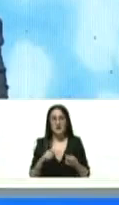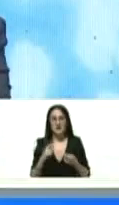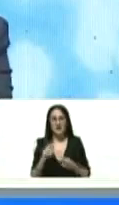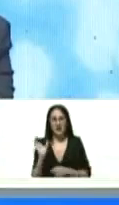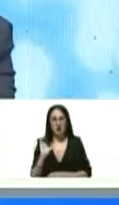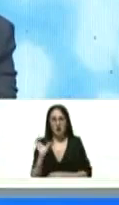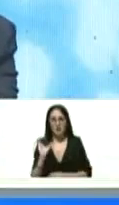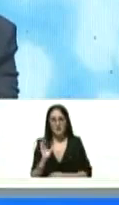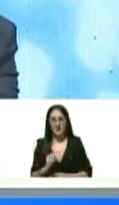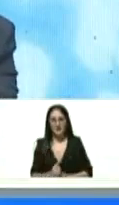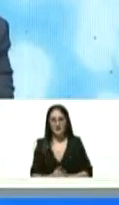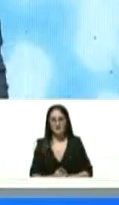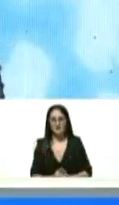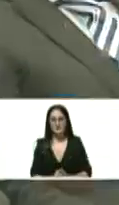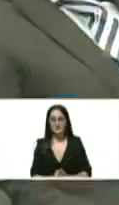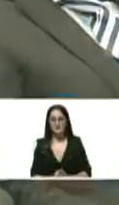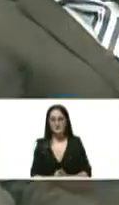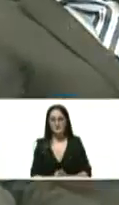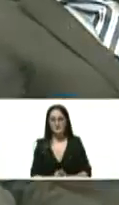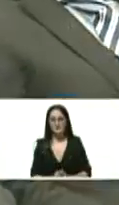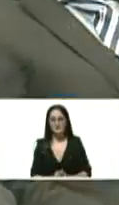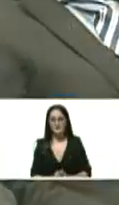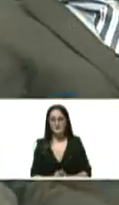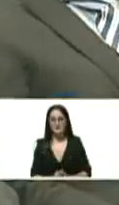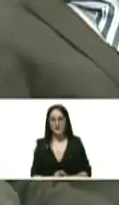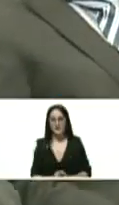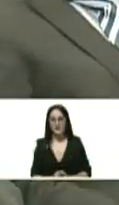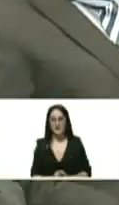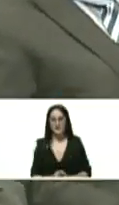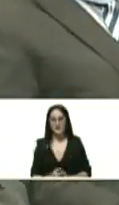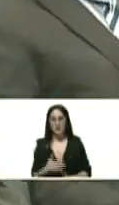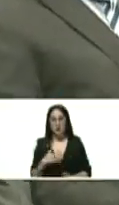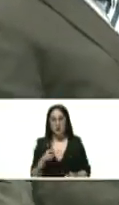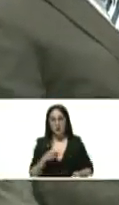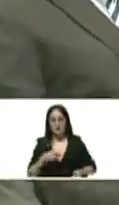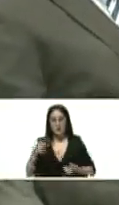Colombia? Yo quiero tener la oferta exportadora.